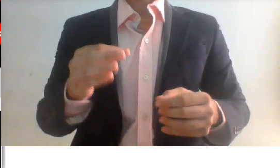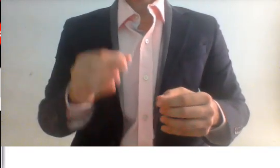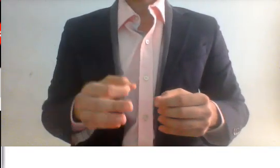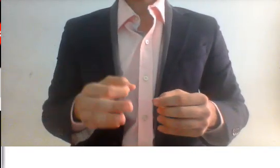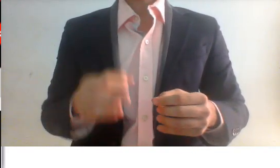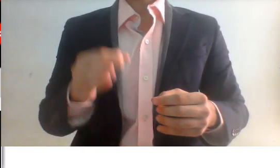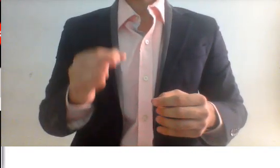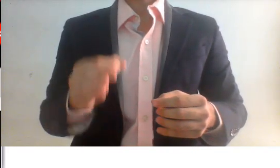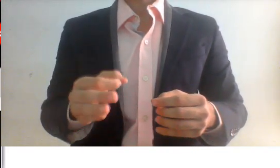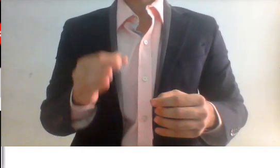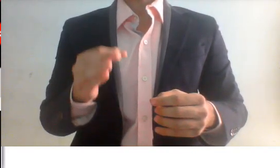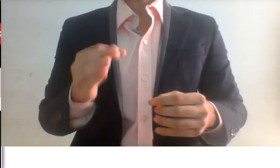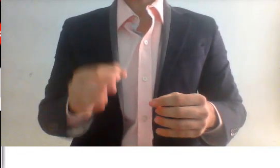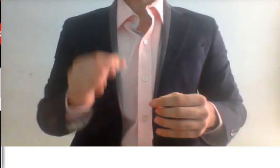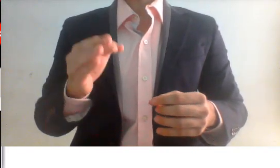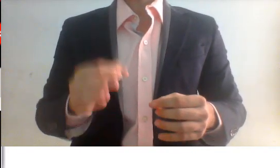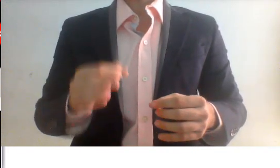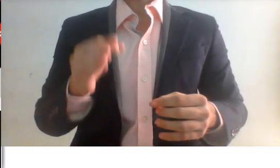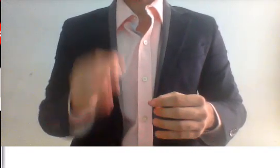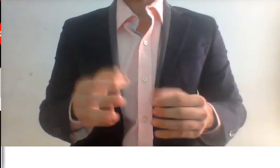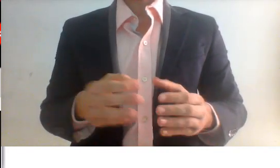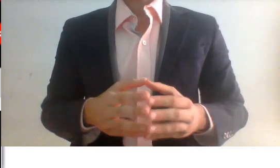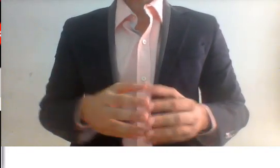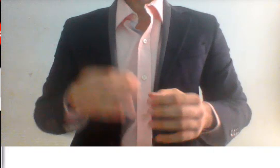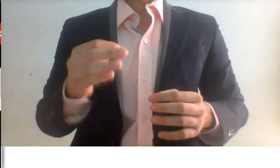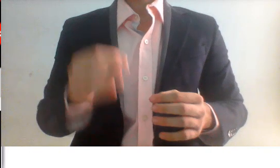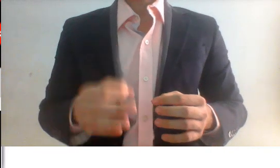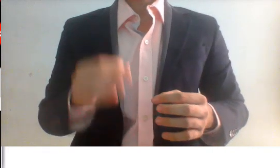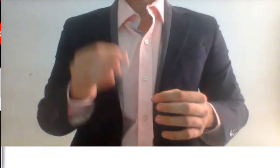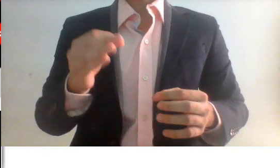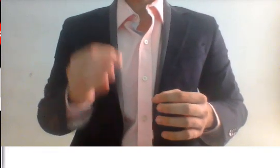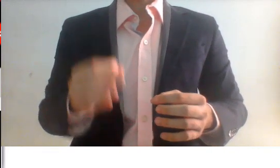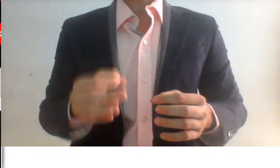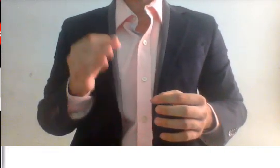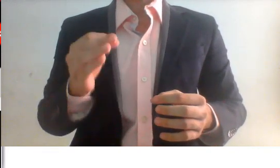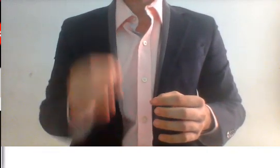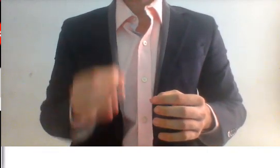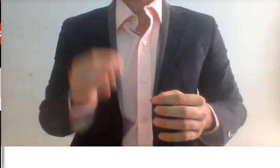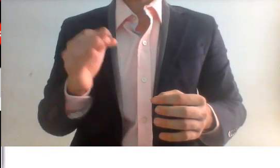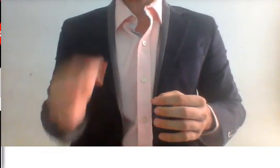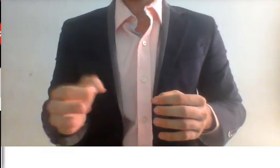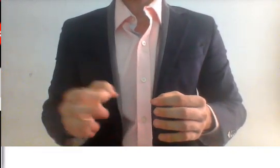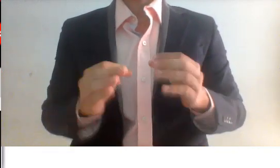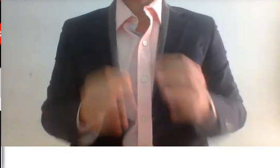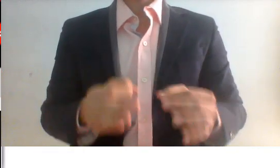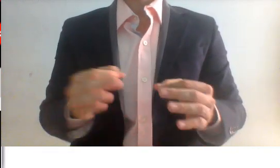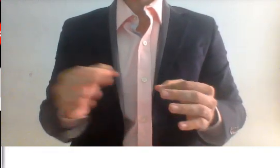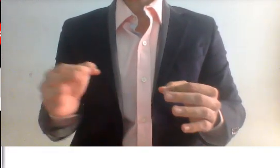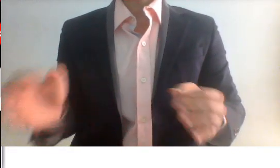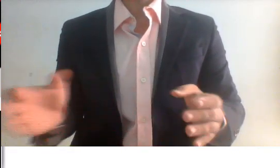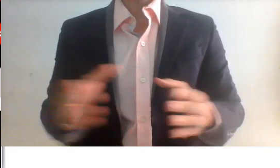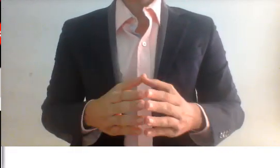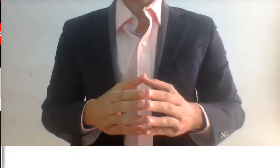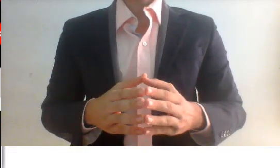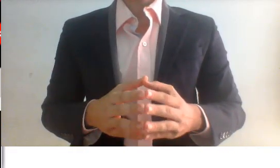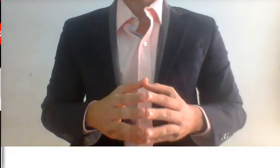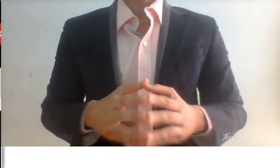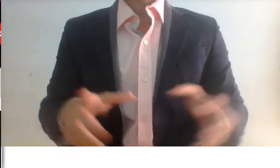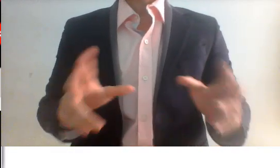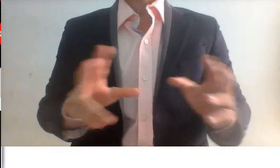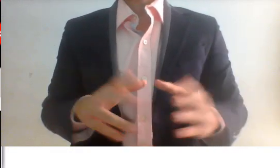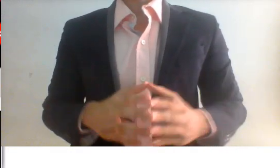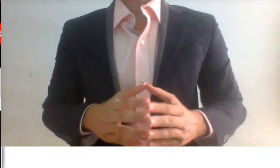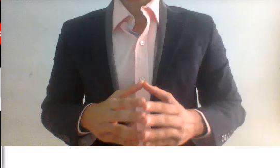correspondientes, nos da que esa capacitación le costó a los mexicanos 266 millones de pesos, 266 millones de